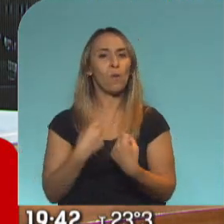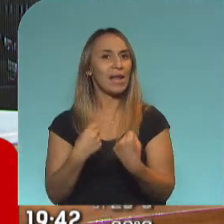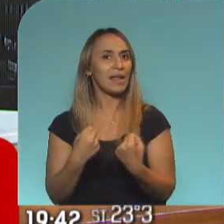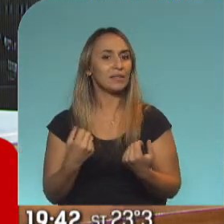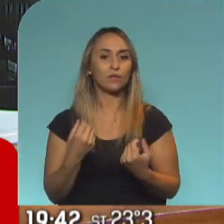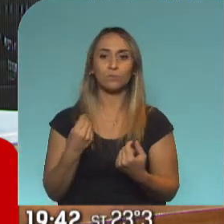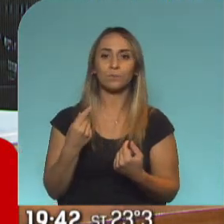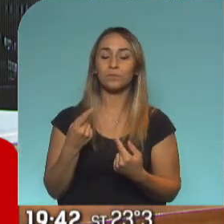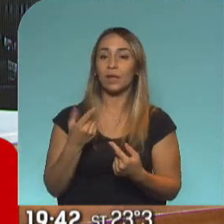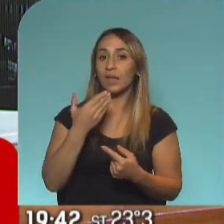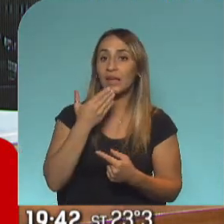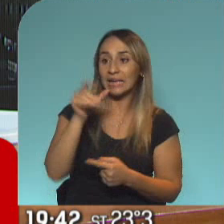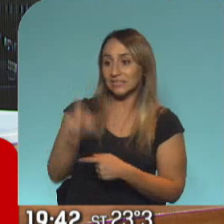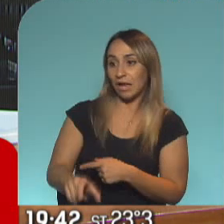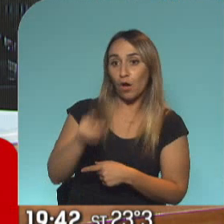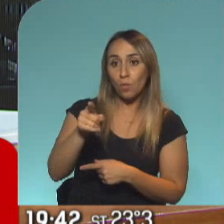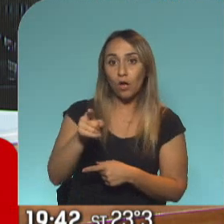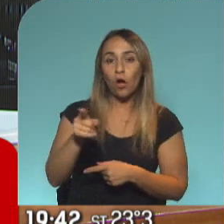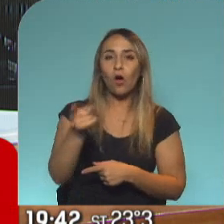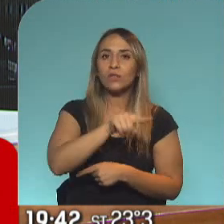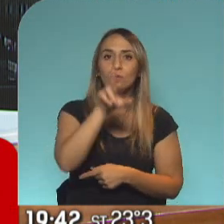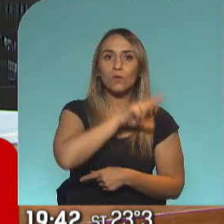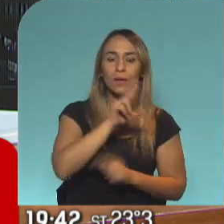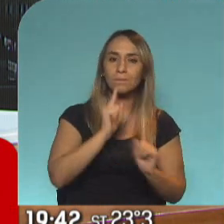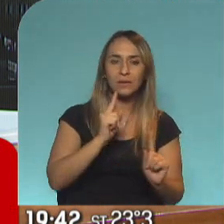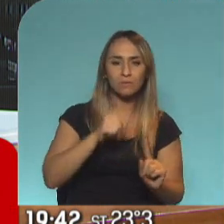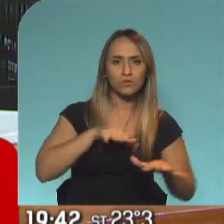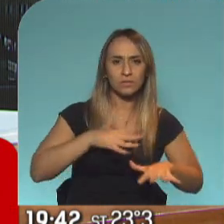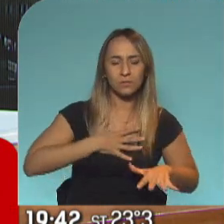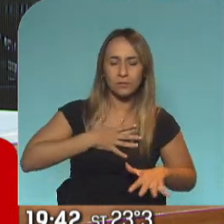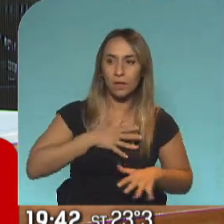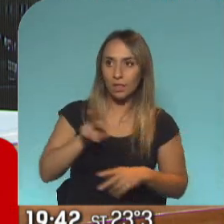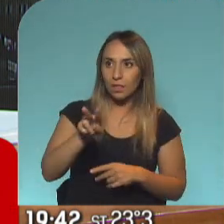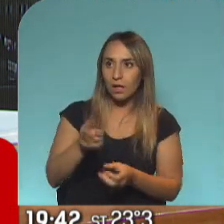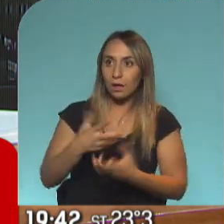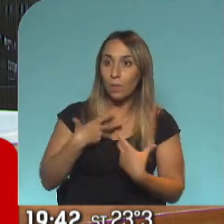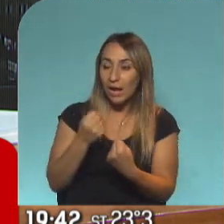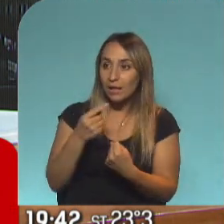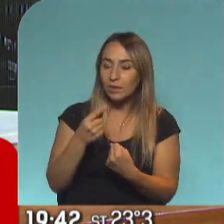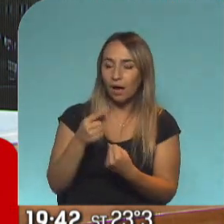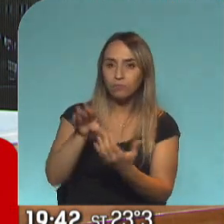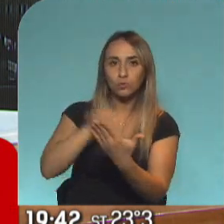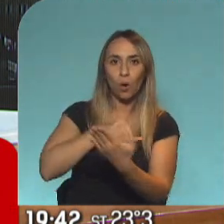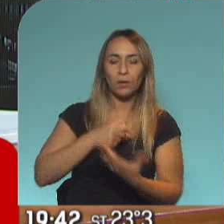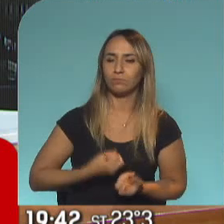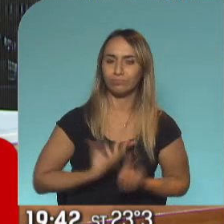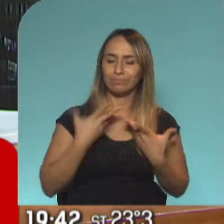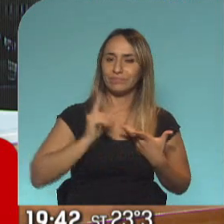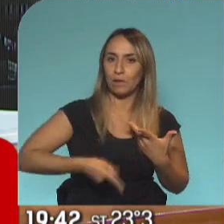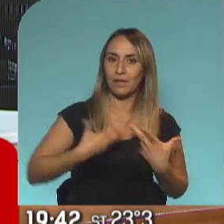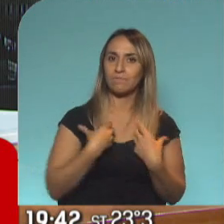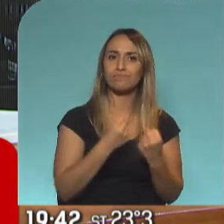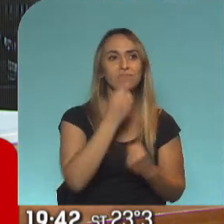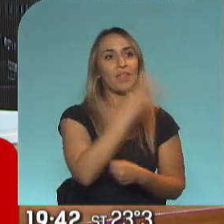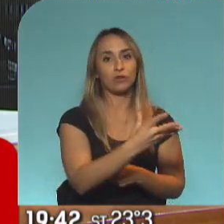que otras mujeres que pasaron por situaciones como esta se animen a denunciar. De hecho, pasó con tu causa, que otras se animaron a denunciar.